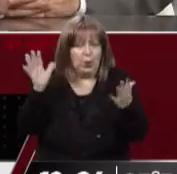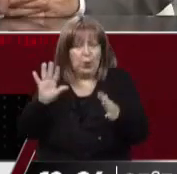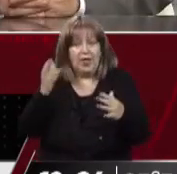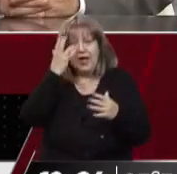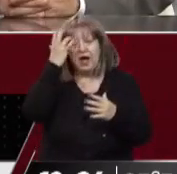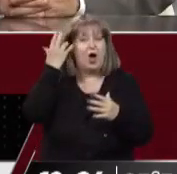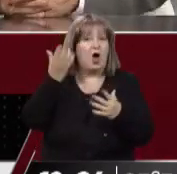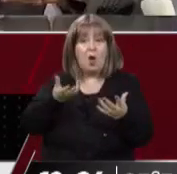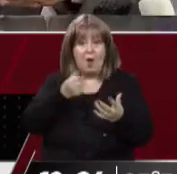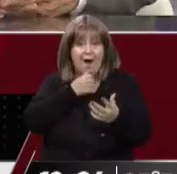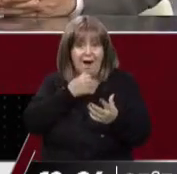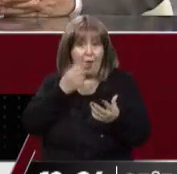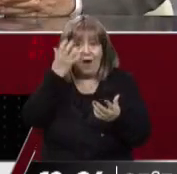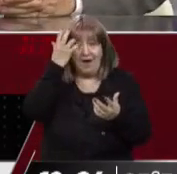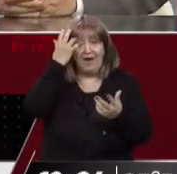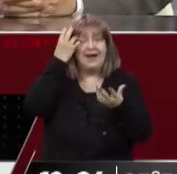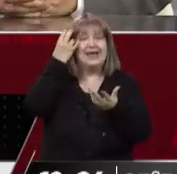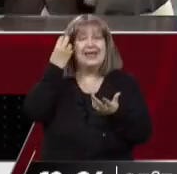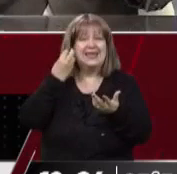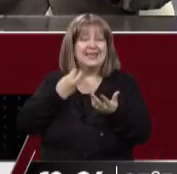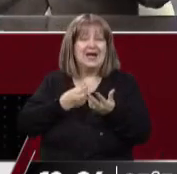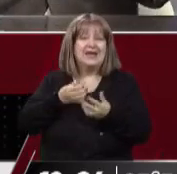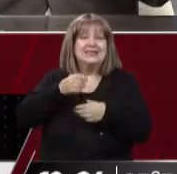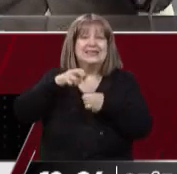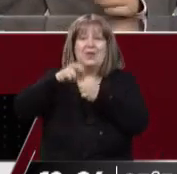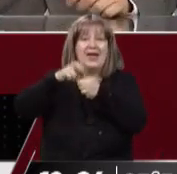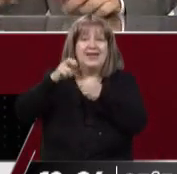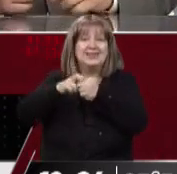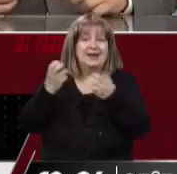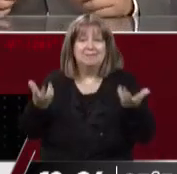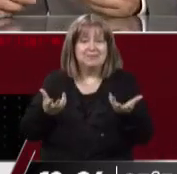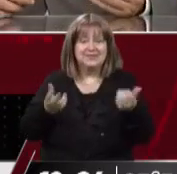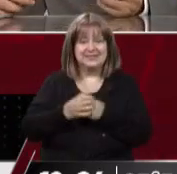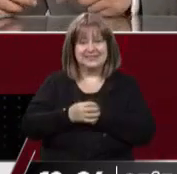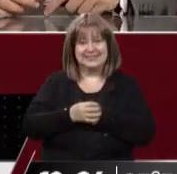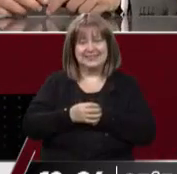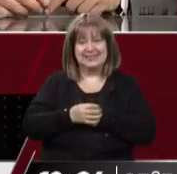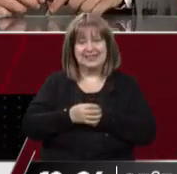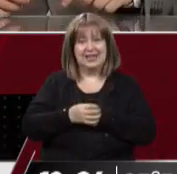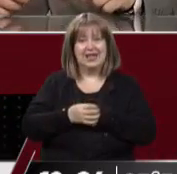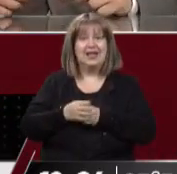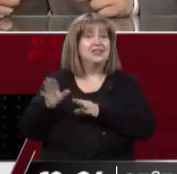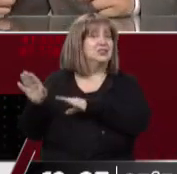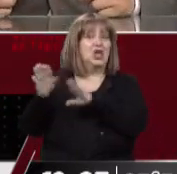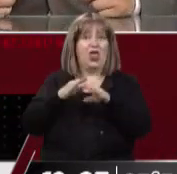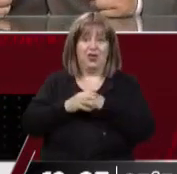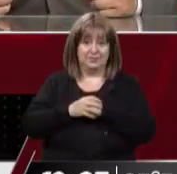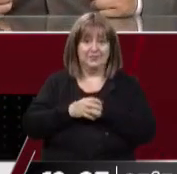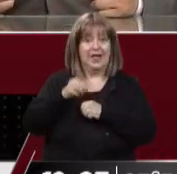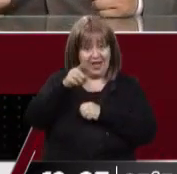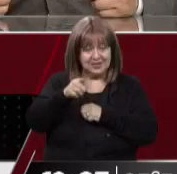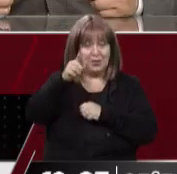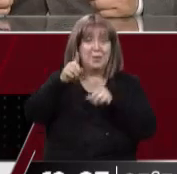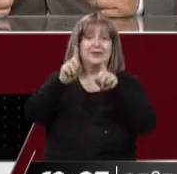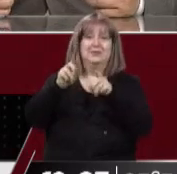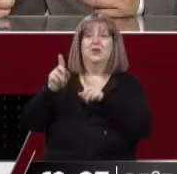ayuda a la que te referís? Un vasito con agua. Un vasito con agua, no sé, una cerveza, algo, todos, algo para seguir. Todo lo que dijiste vos. Y más. Todo lo que